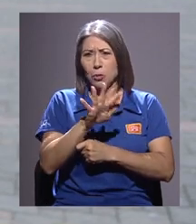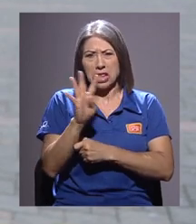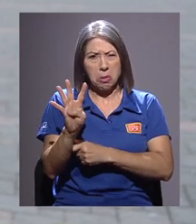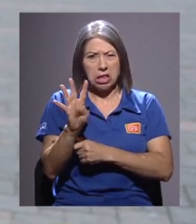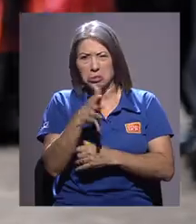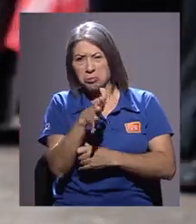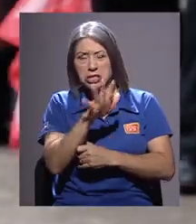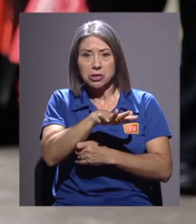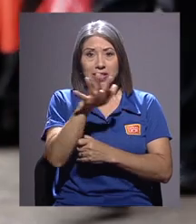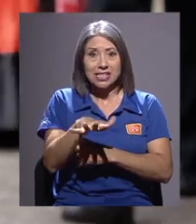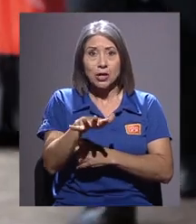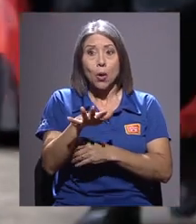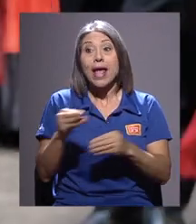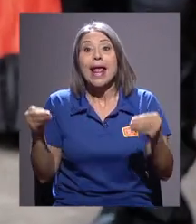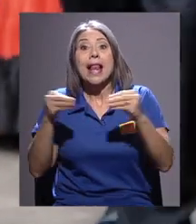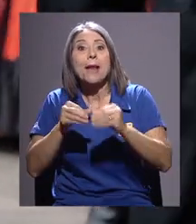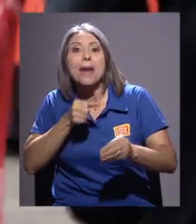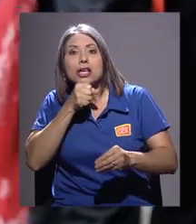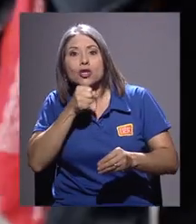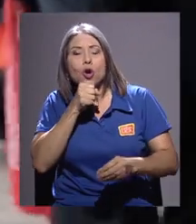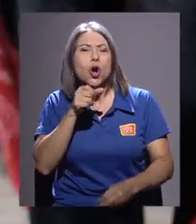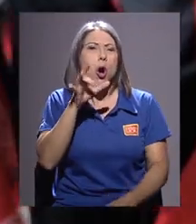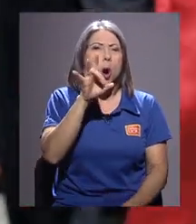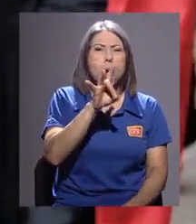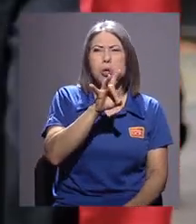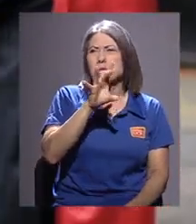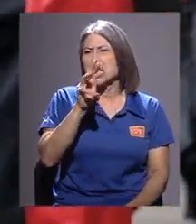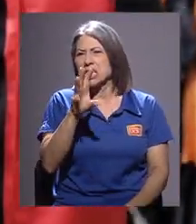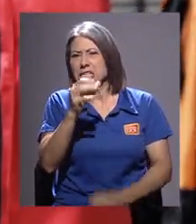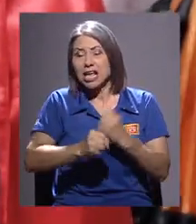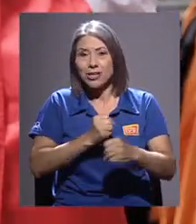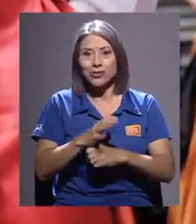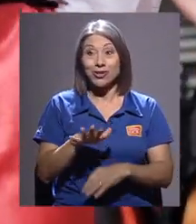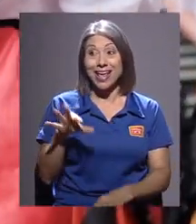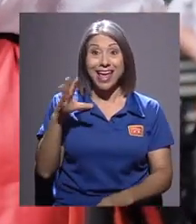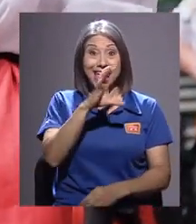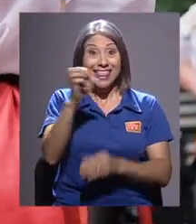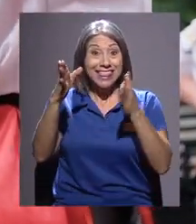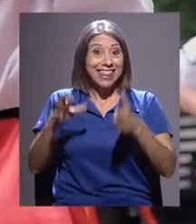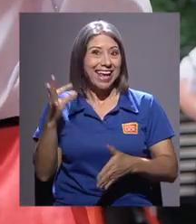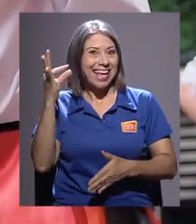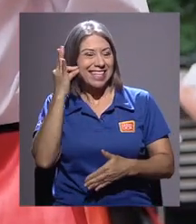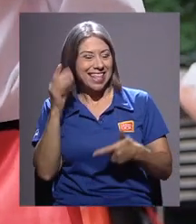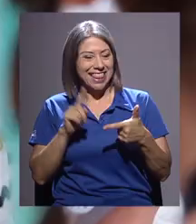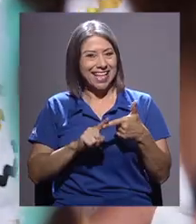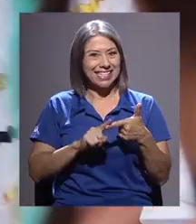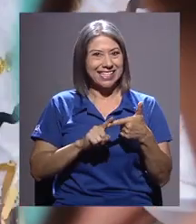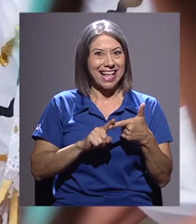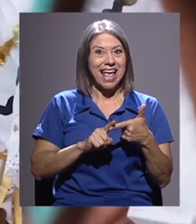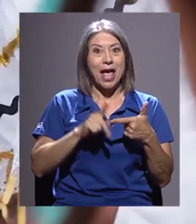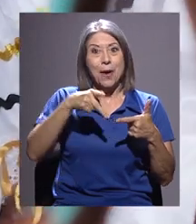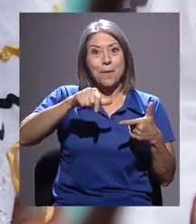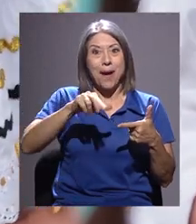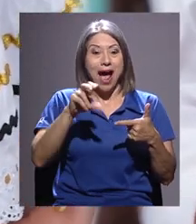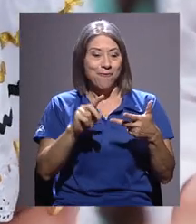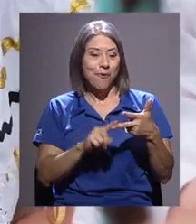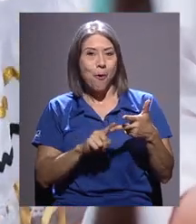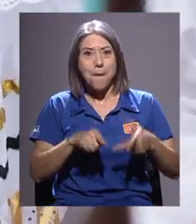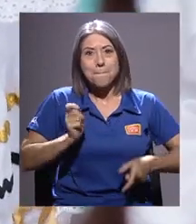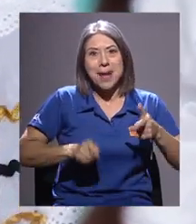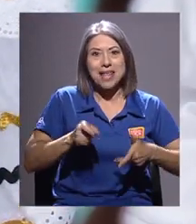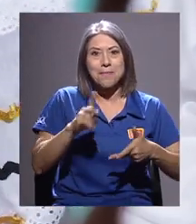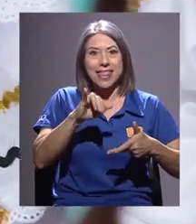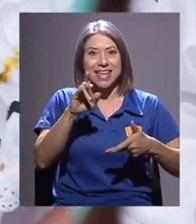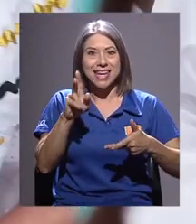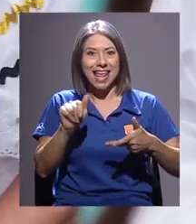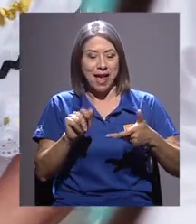años y el mayor tiene 86, 87. Ticas Lindas, El Pavo, Marimba Diriá y Tico de